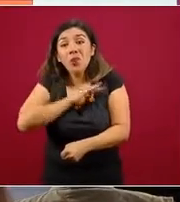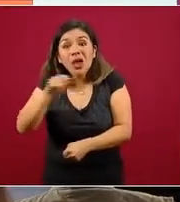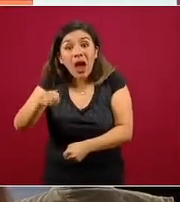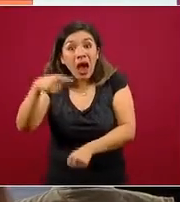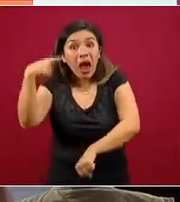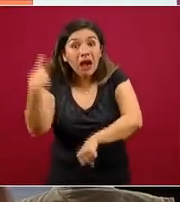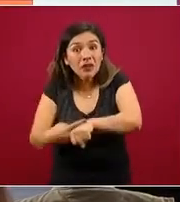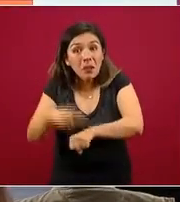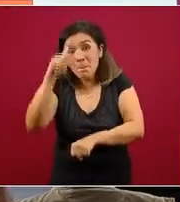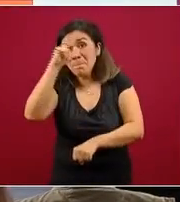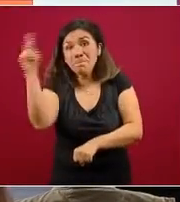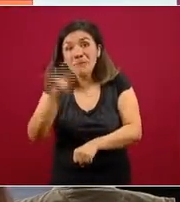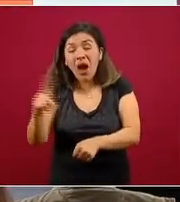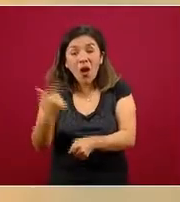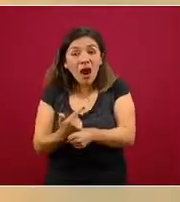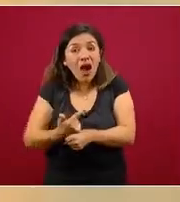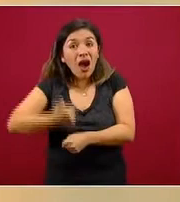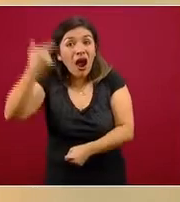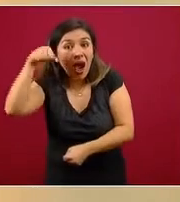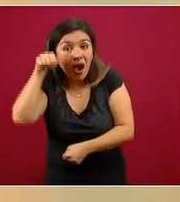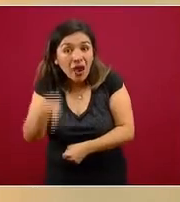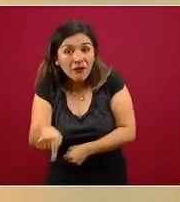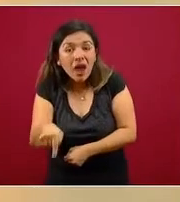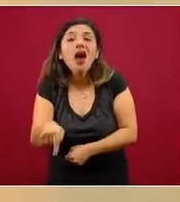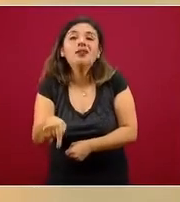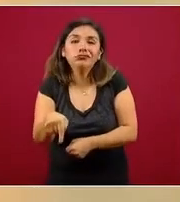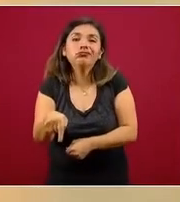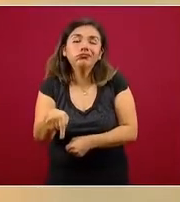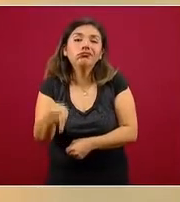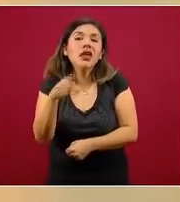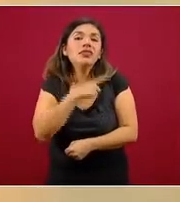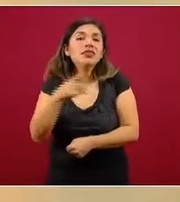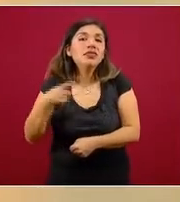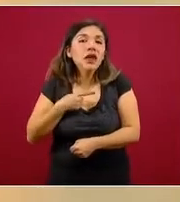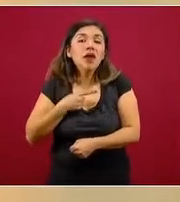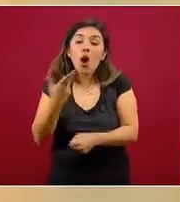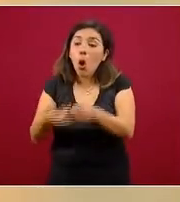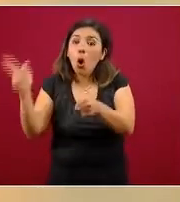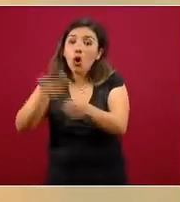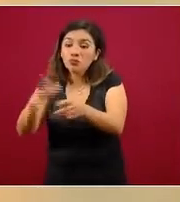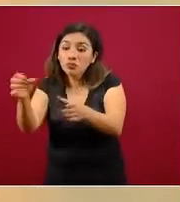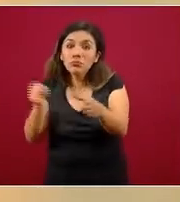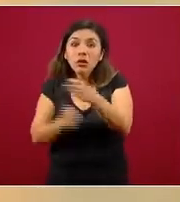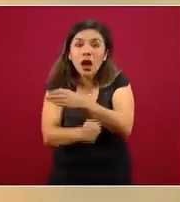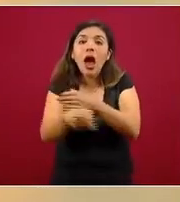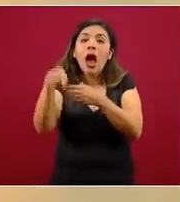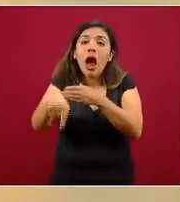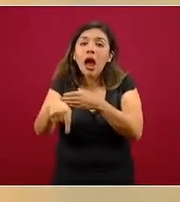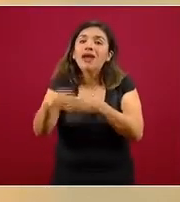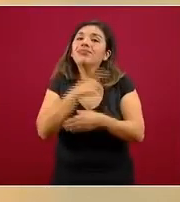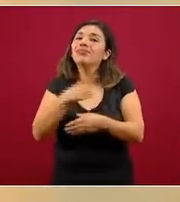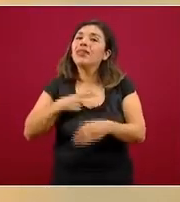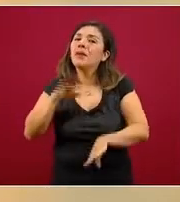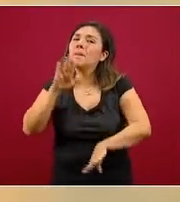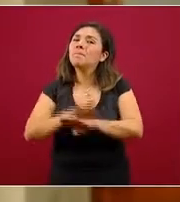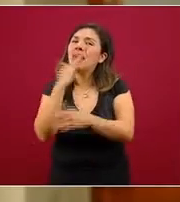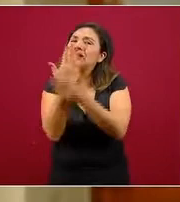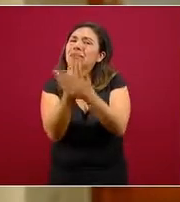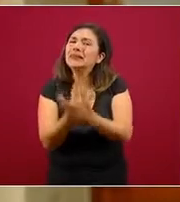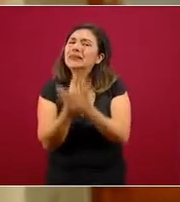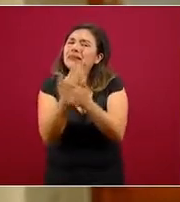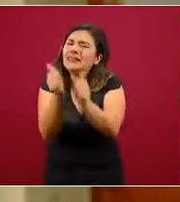predispone a que su enfermedad sea grave y que por lo tanto requieran de hospitalización, son las que más aún deberían